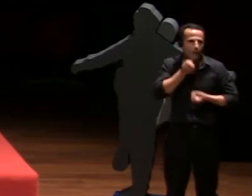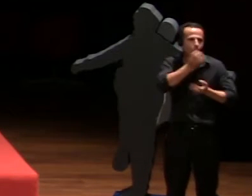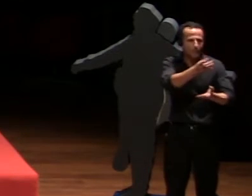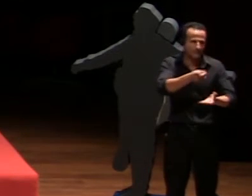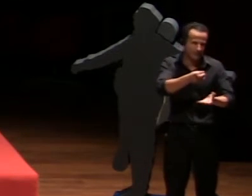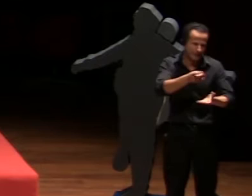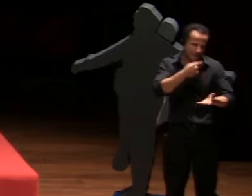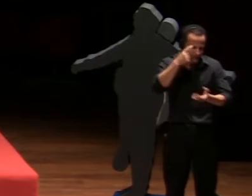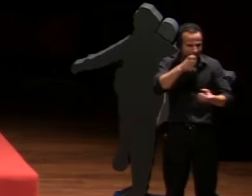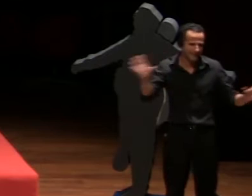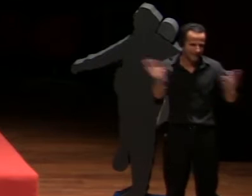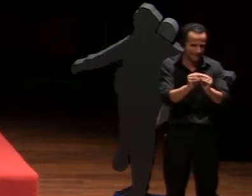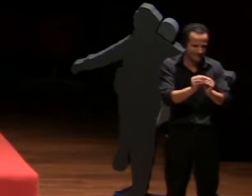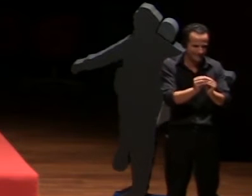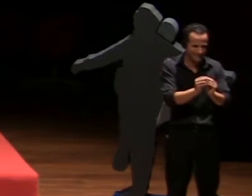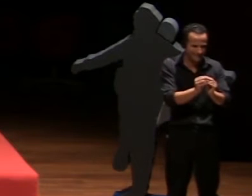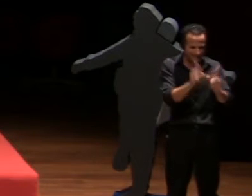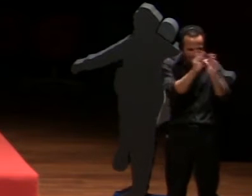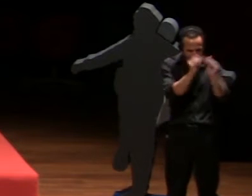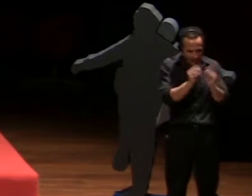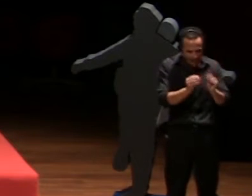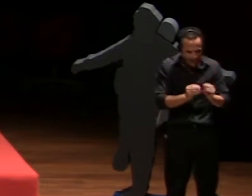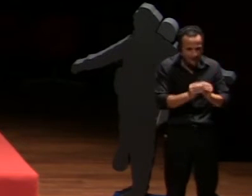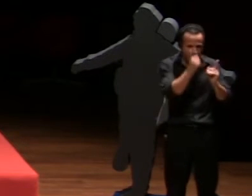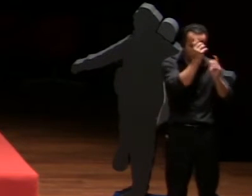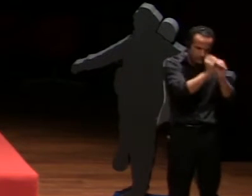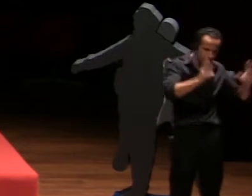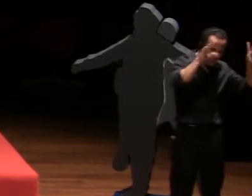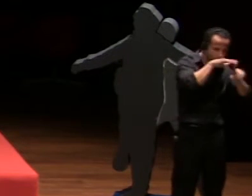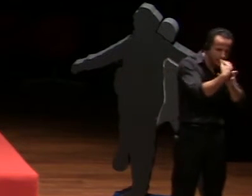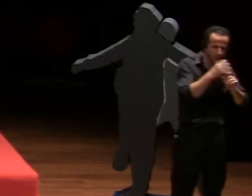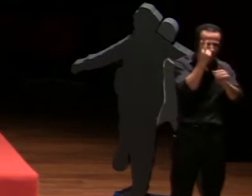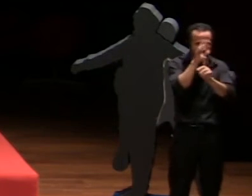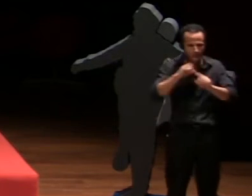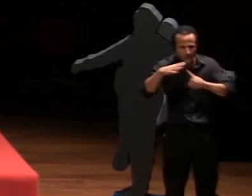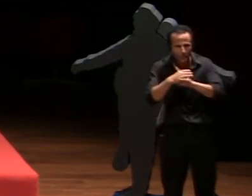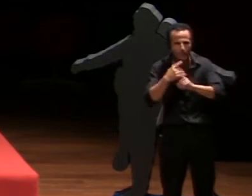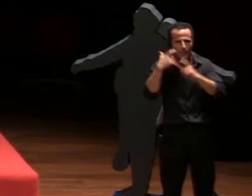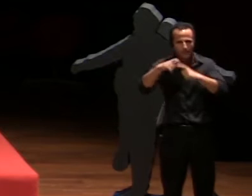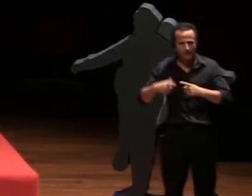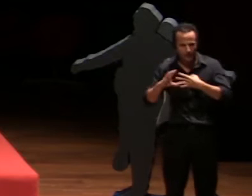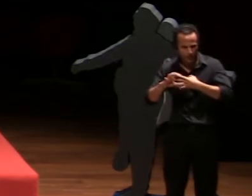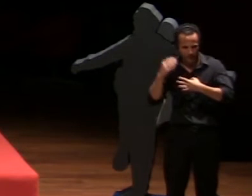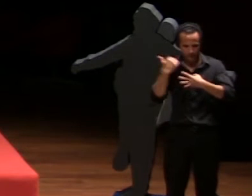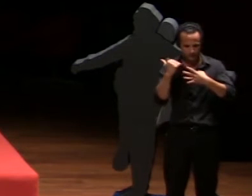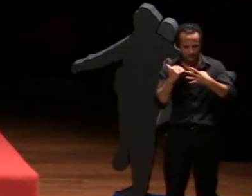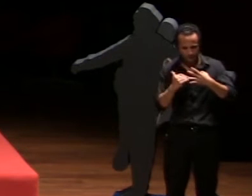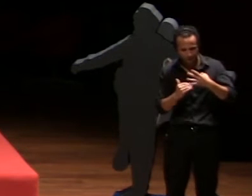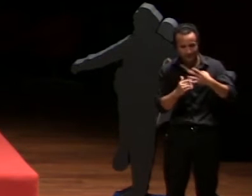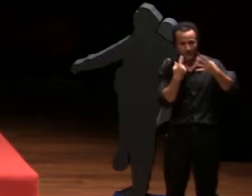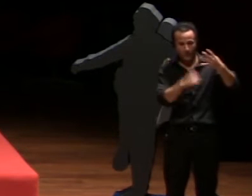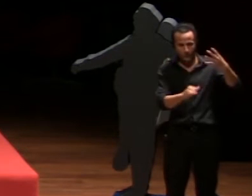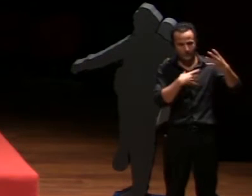capaz de resumir estas 7 cosas. 2 reflexiones conceptuales, 4 apartados diferenciados para llegar a un mensaje para